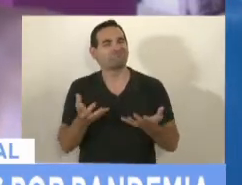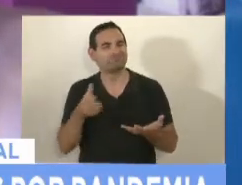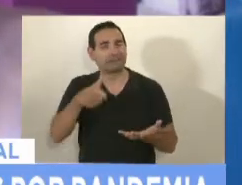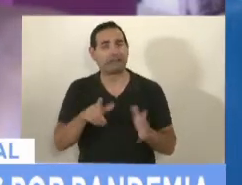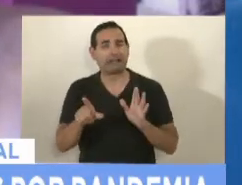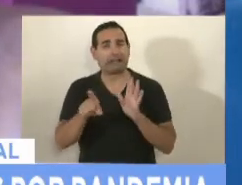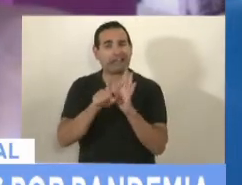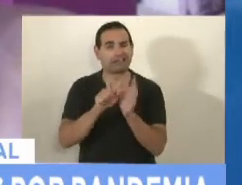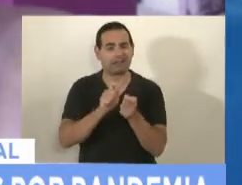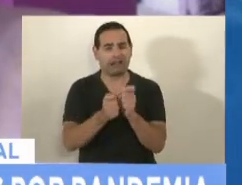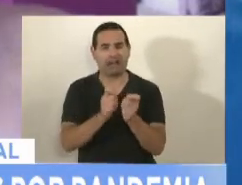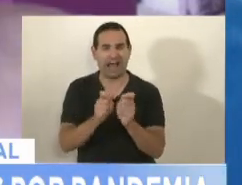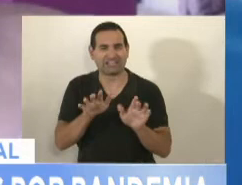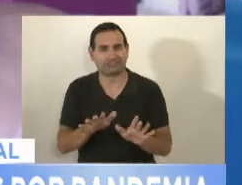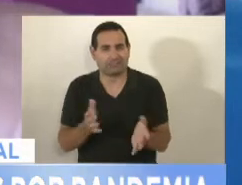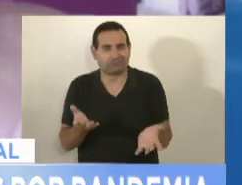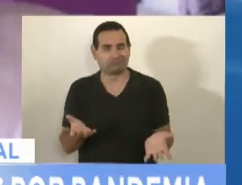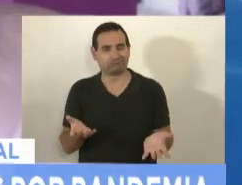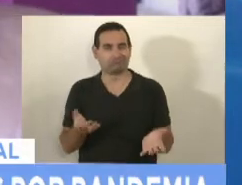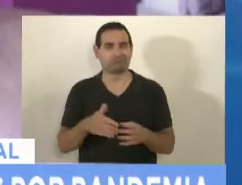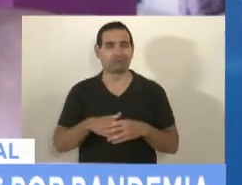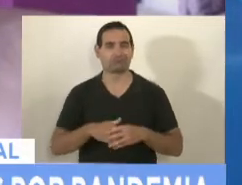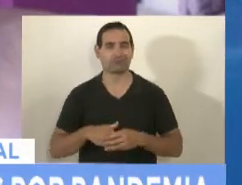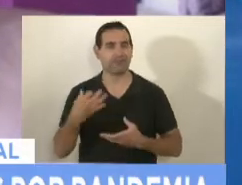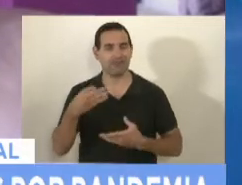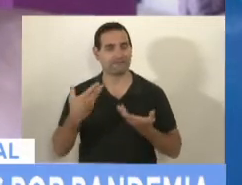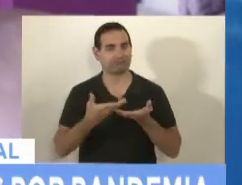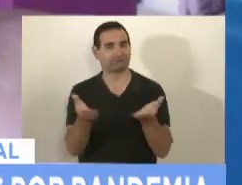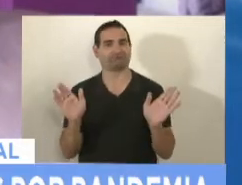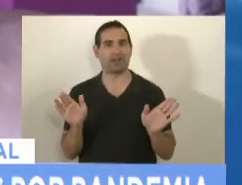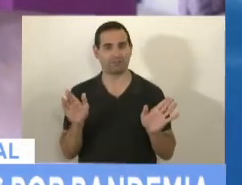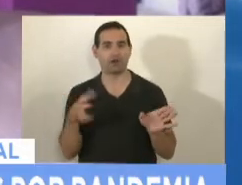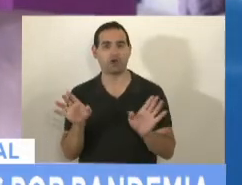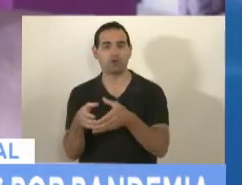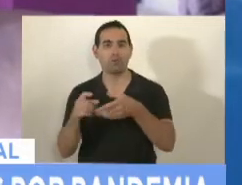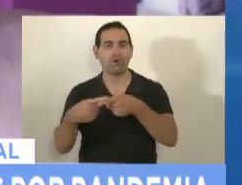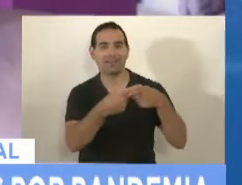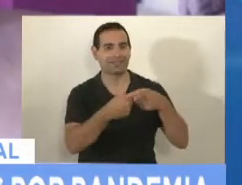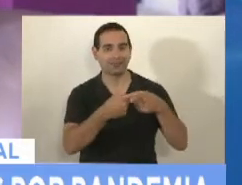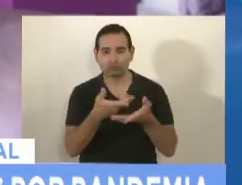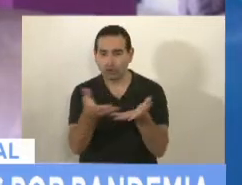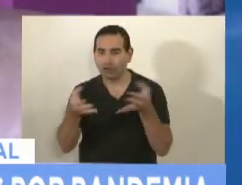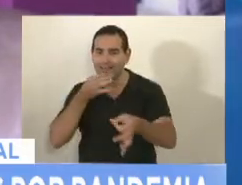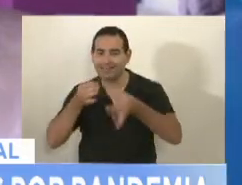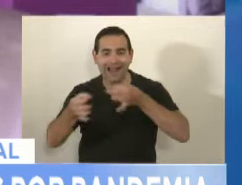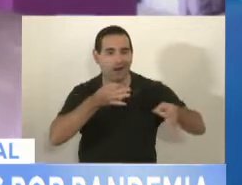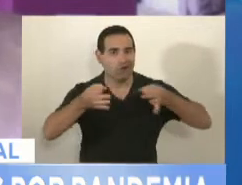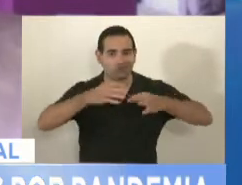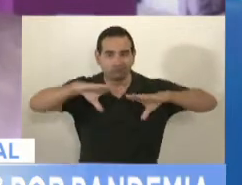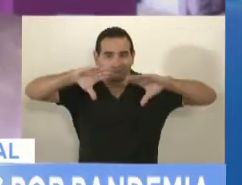leyes electorales si no hay una convocatoria amplia a las fuerzas políticas y un diálogo más completo